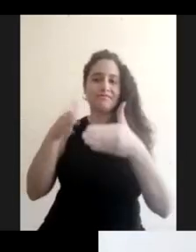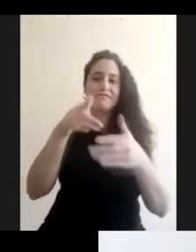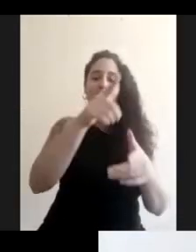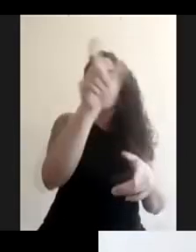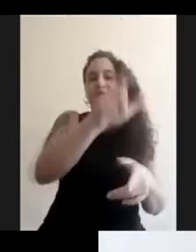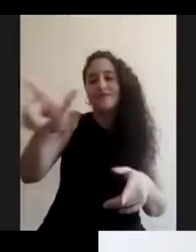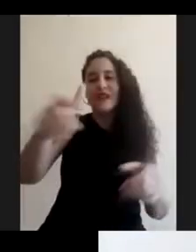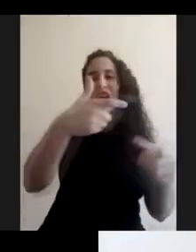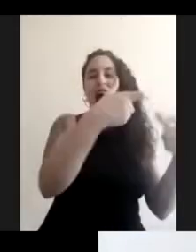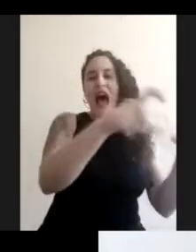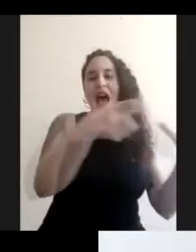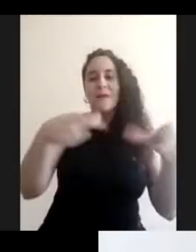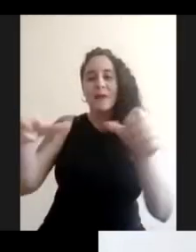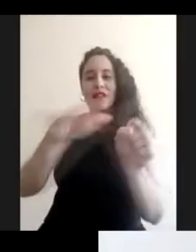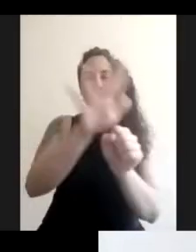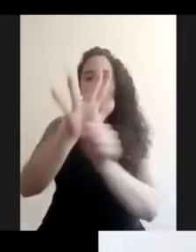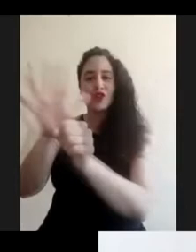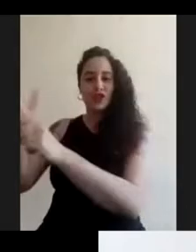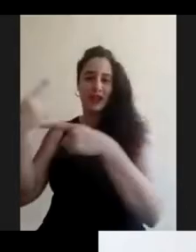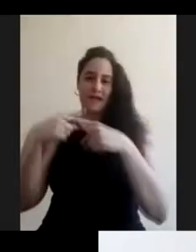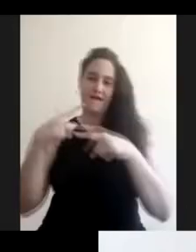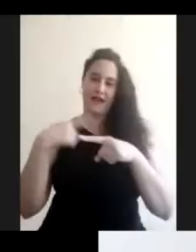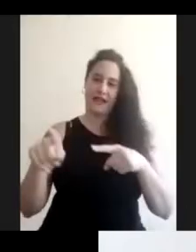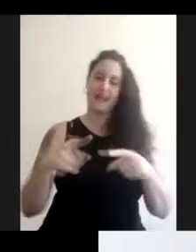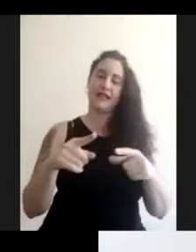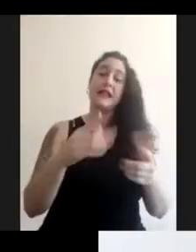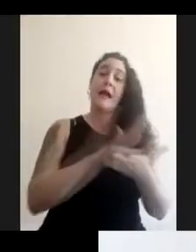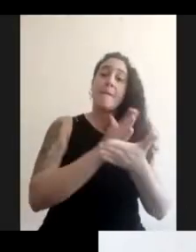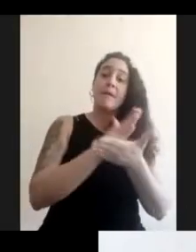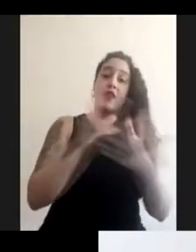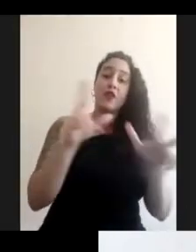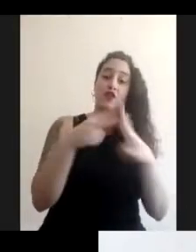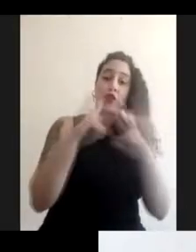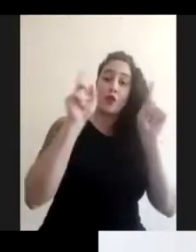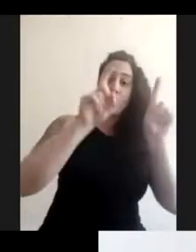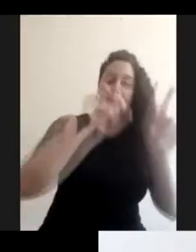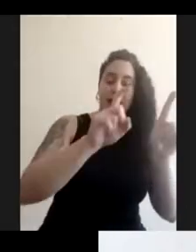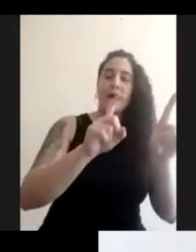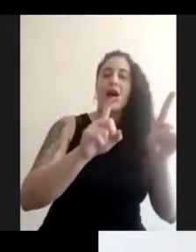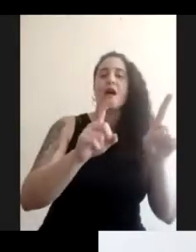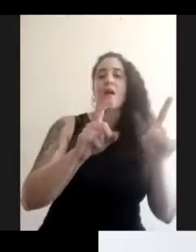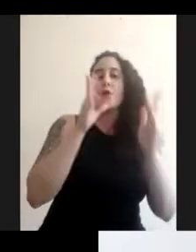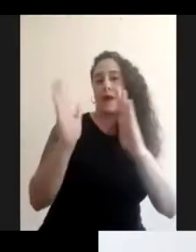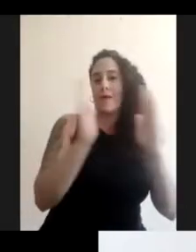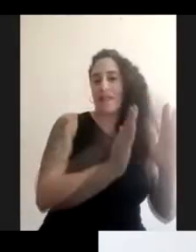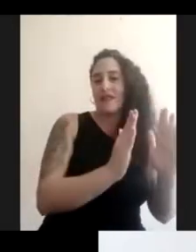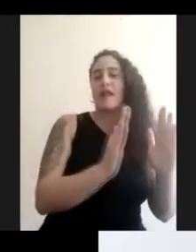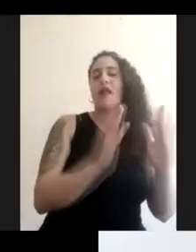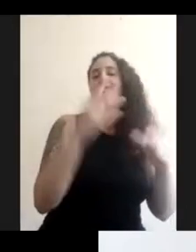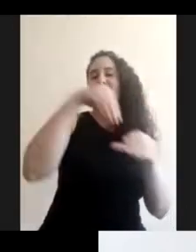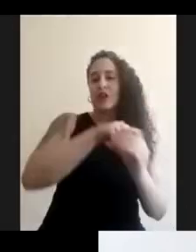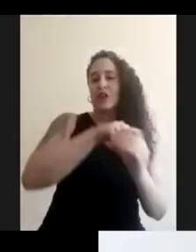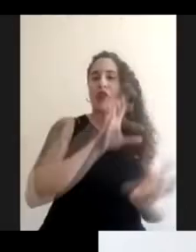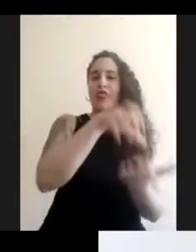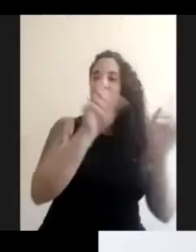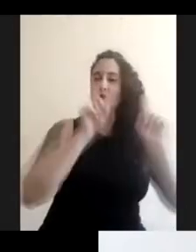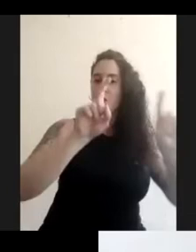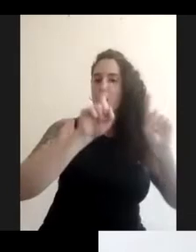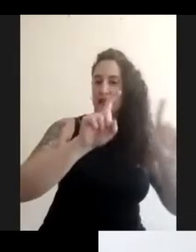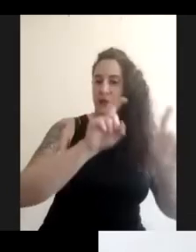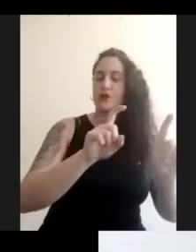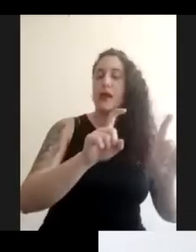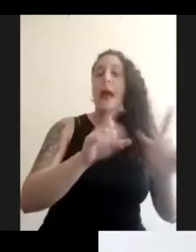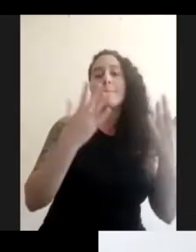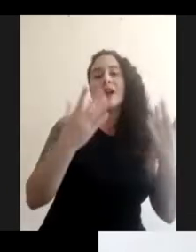diferentes ámbitos. Hacemos mediación socioeducativa. Así que bueno, por una parte estamos en los centros educativos,